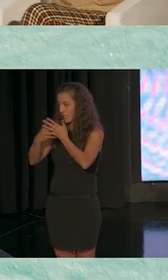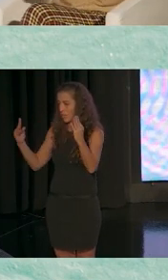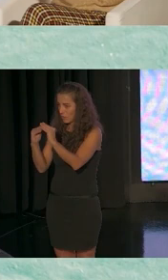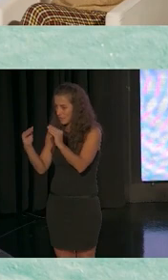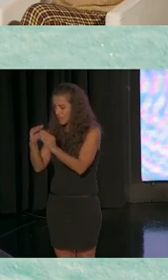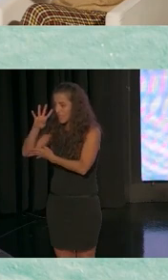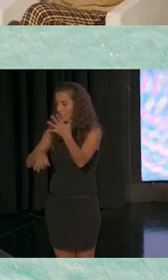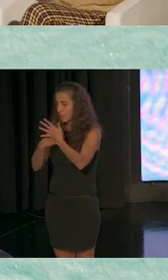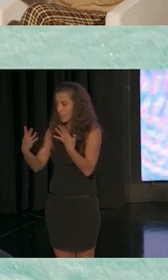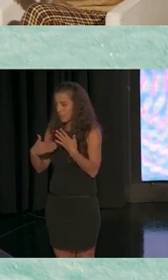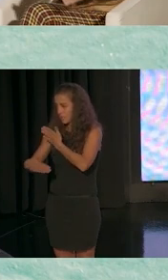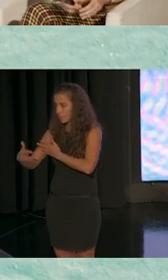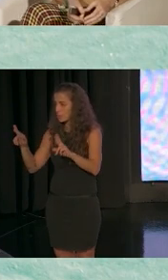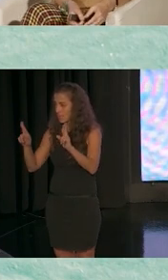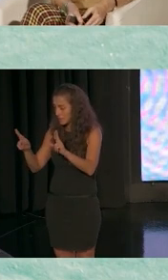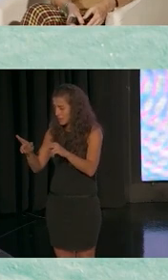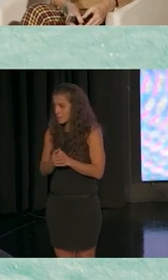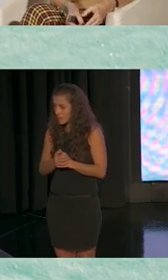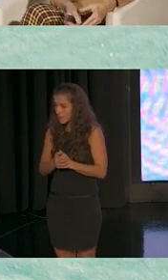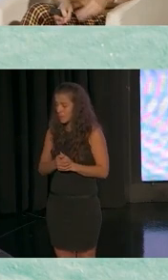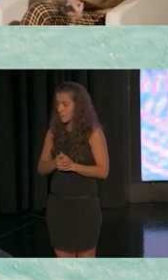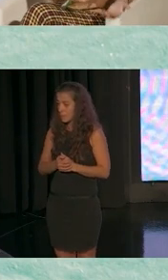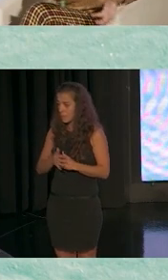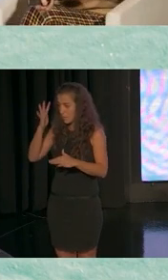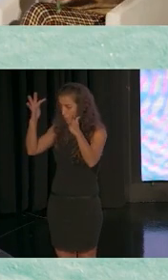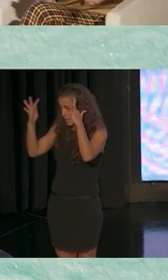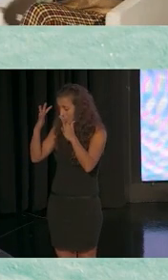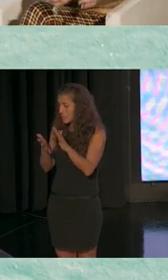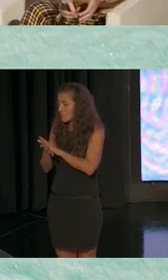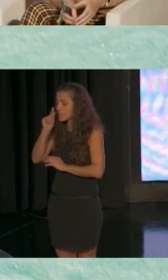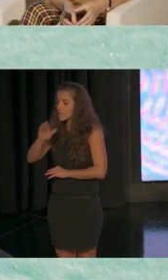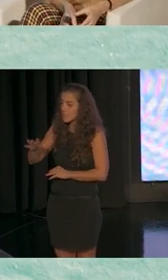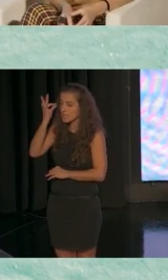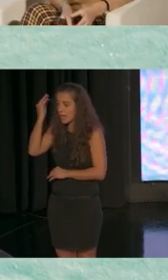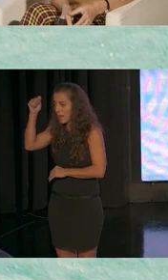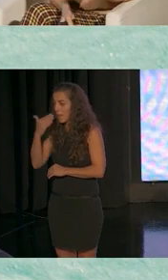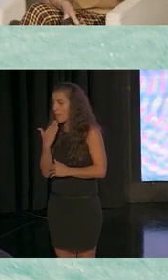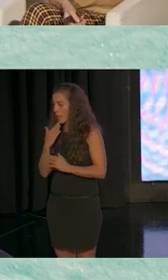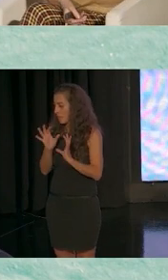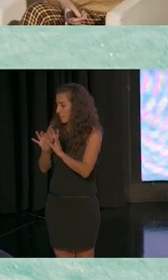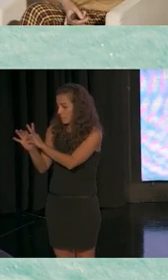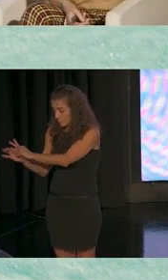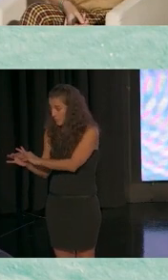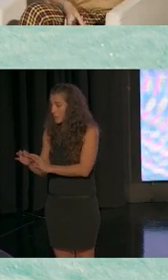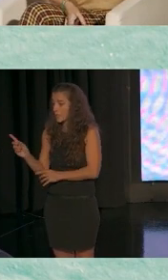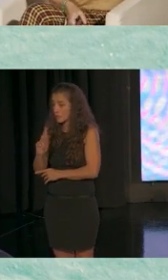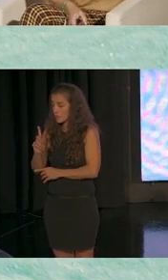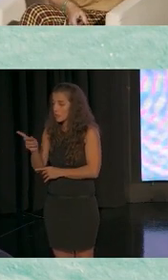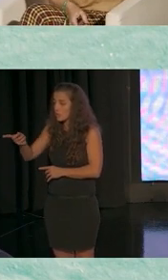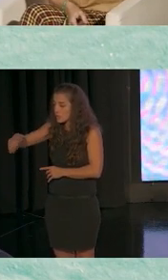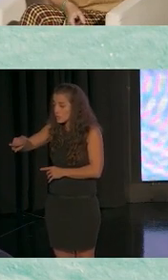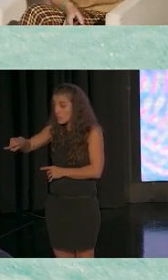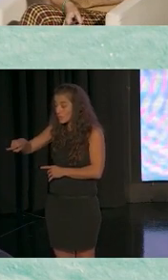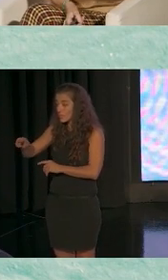expectativas no de lo que que habría eh tendría que hacer un niño una niña a una determinada edad sino que sobre todo nos obliga a